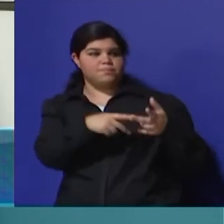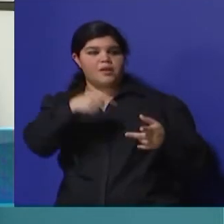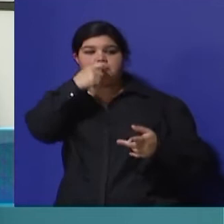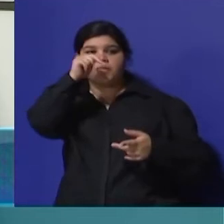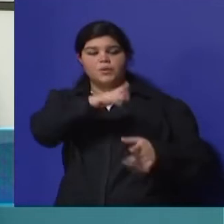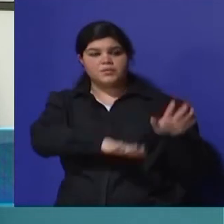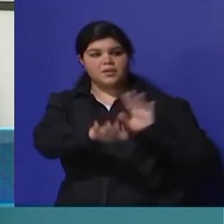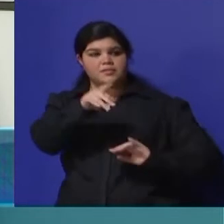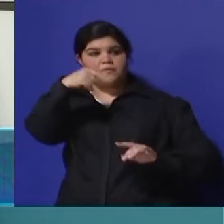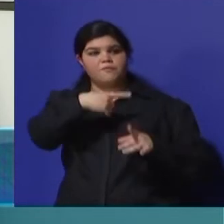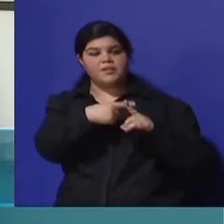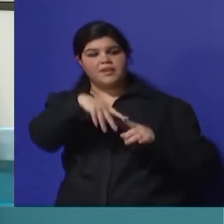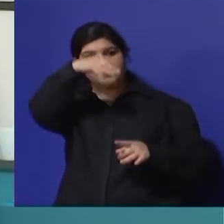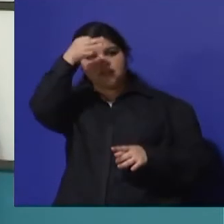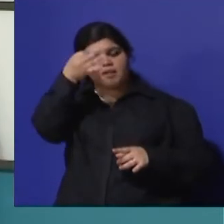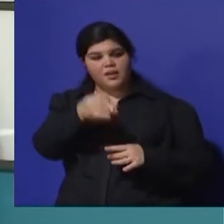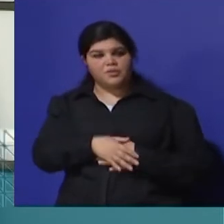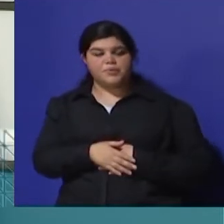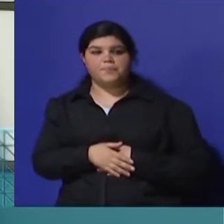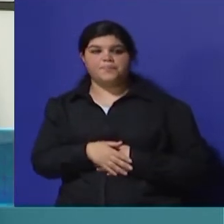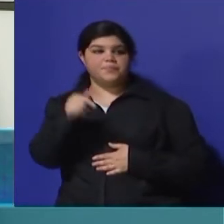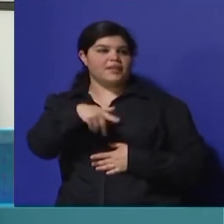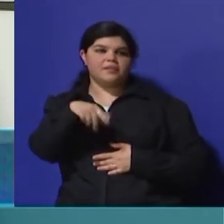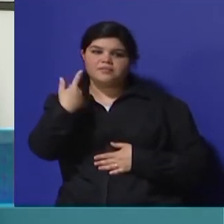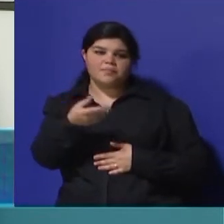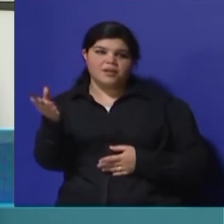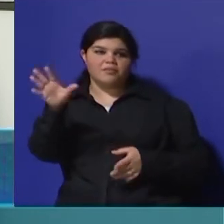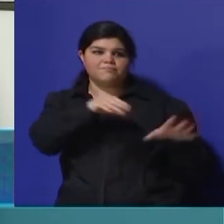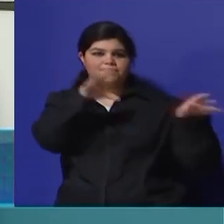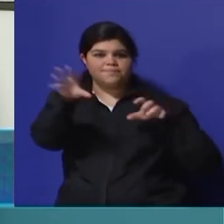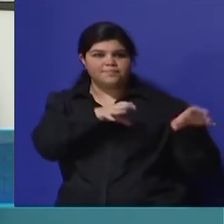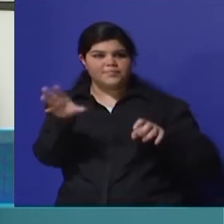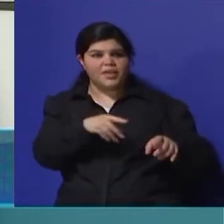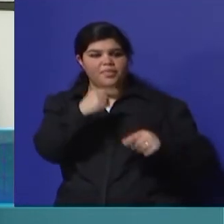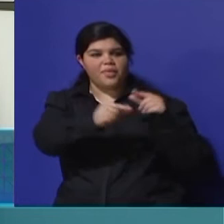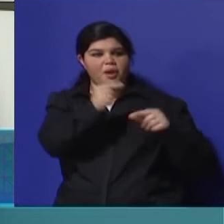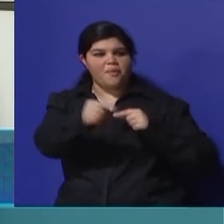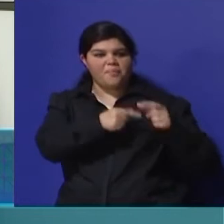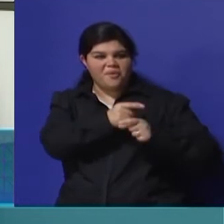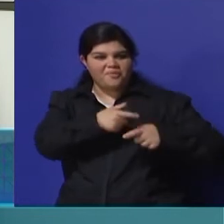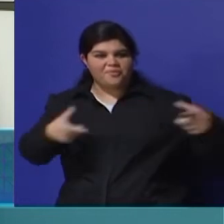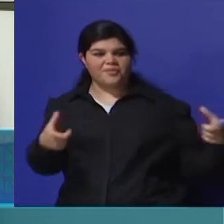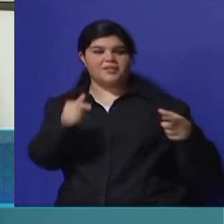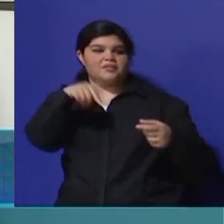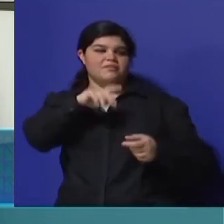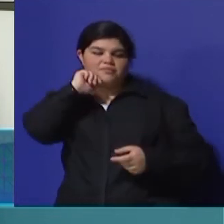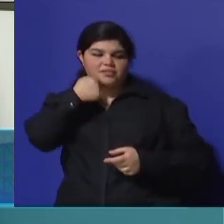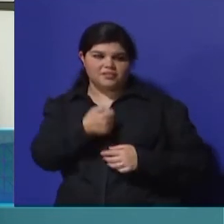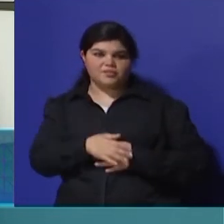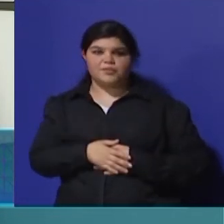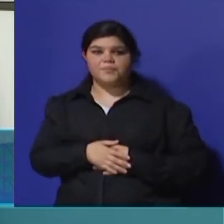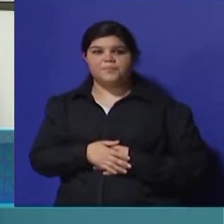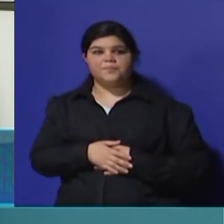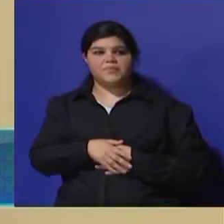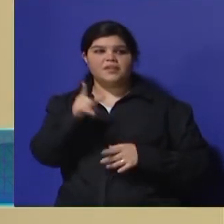Mendoza, gran festival de teatro que cada vez trae más obras, se va nutriendo mucho más, se engorda y está buenísimo. A